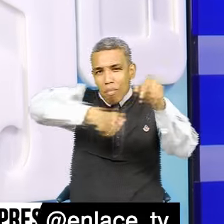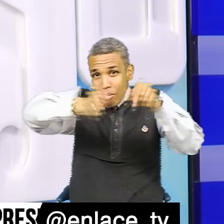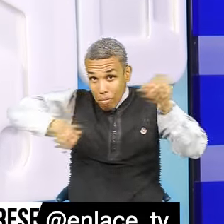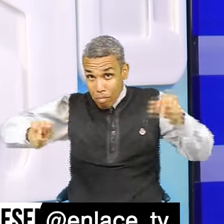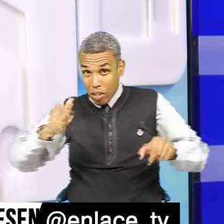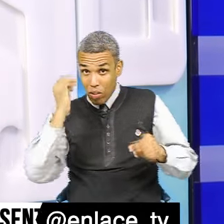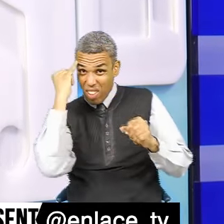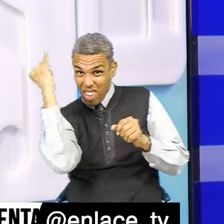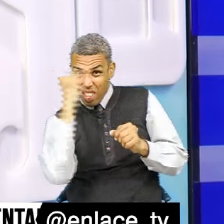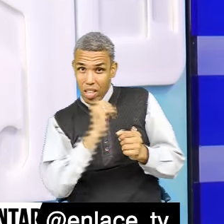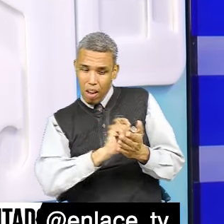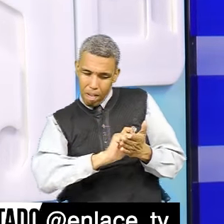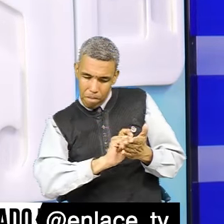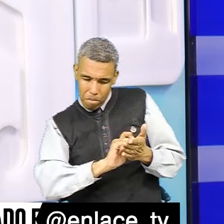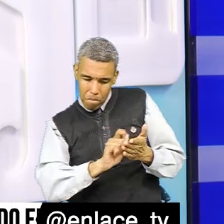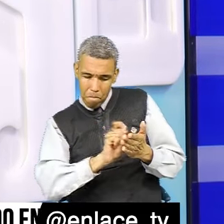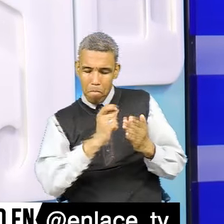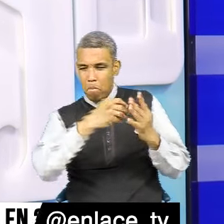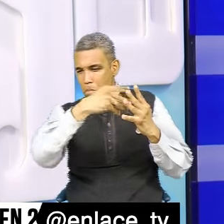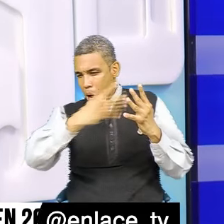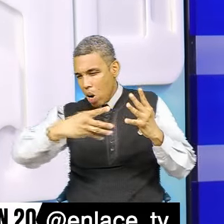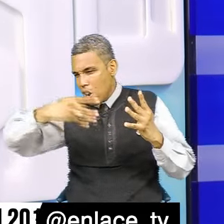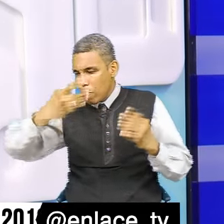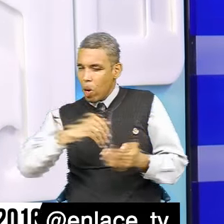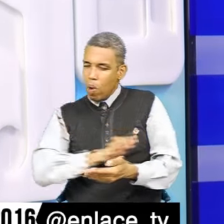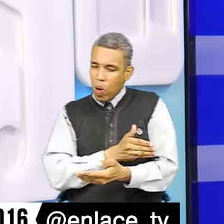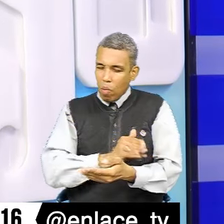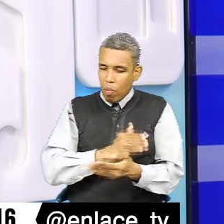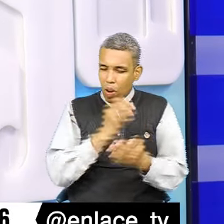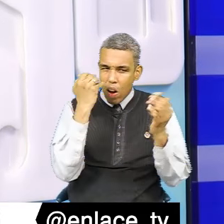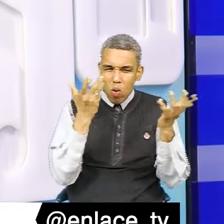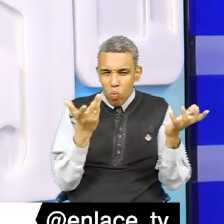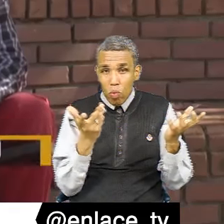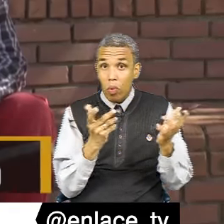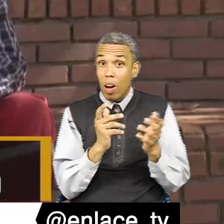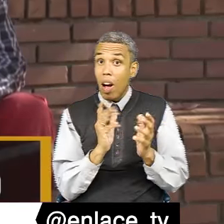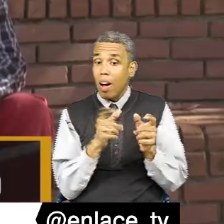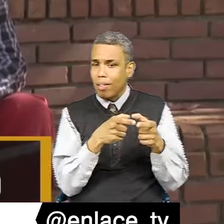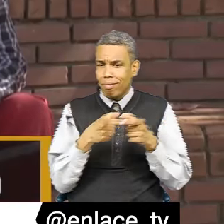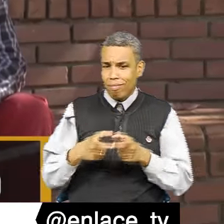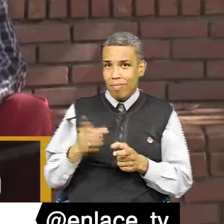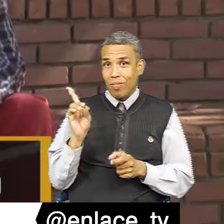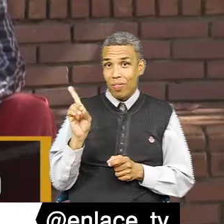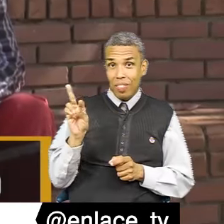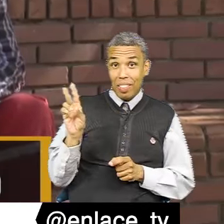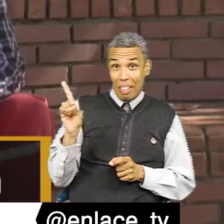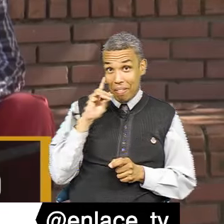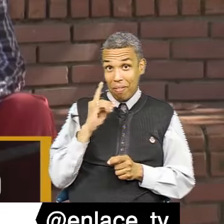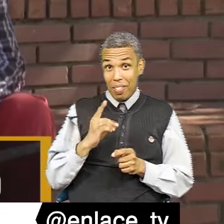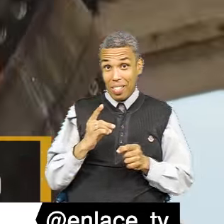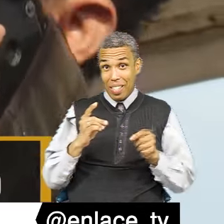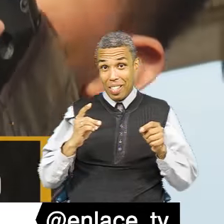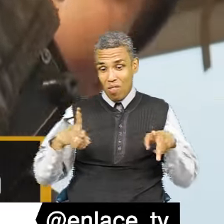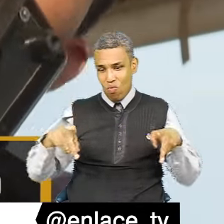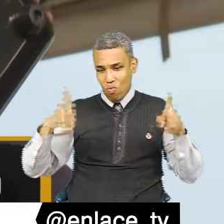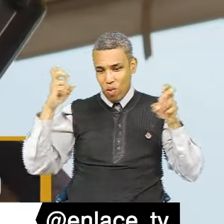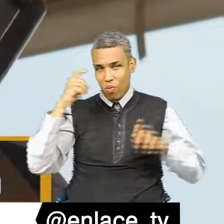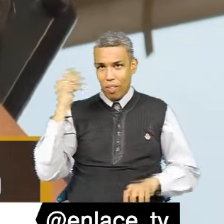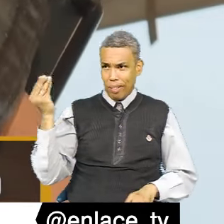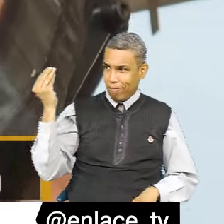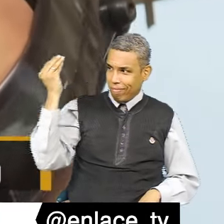esta semana. Toño Suárez será uno de los artistas invitados. 16 compositores de Barranca Bermeja se han unido para producir